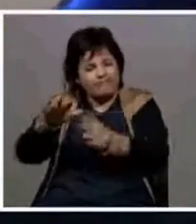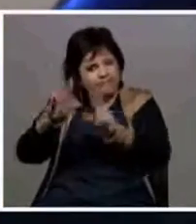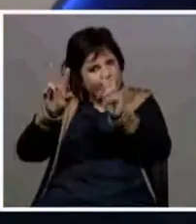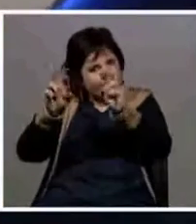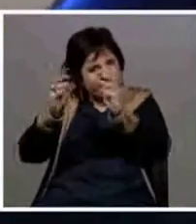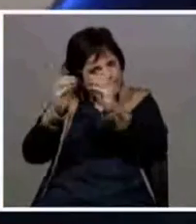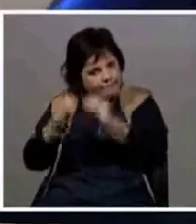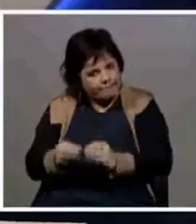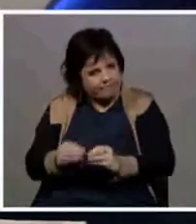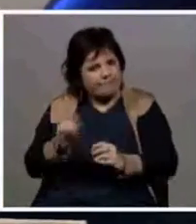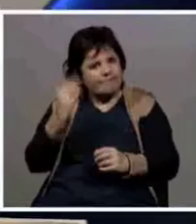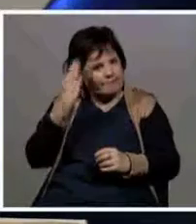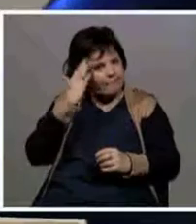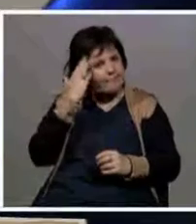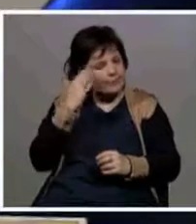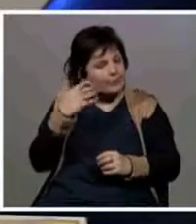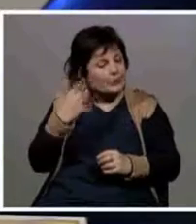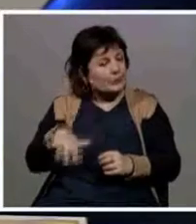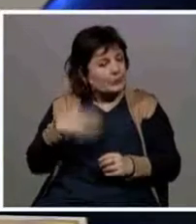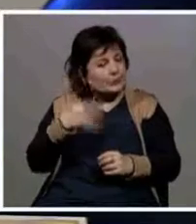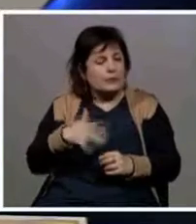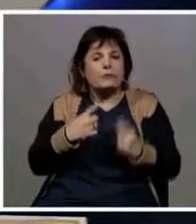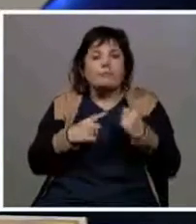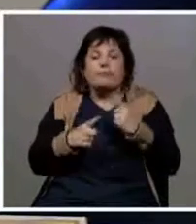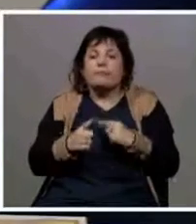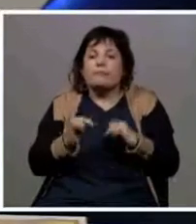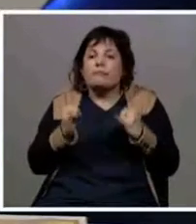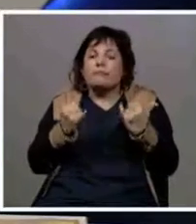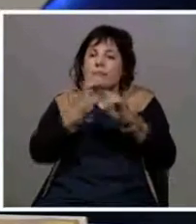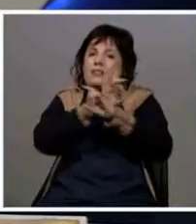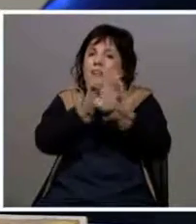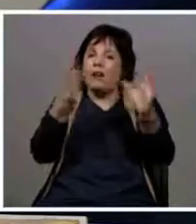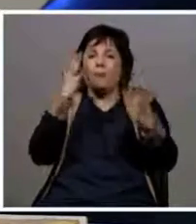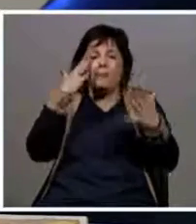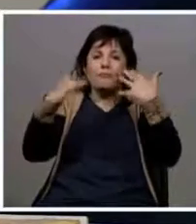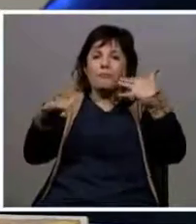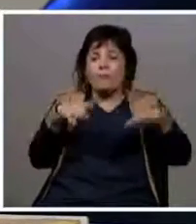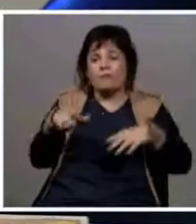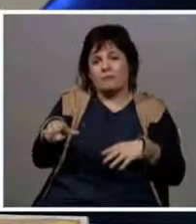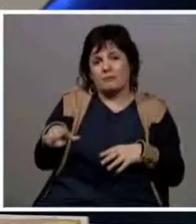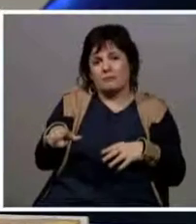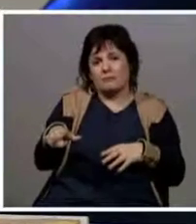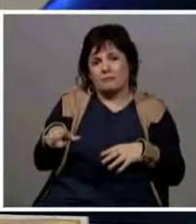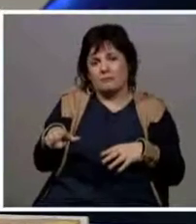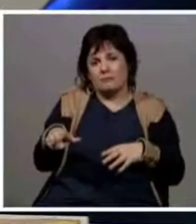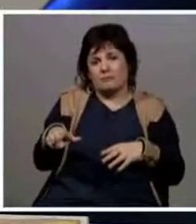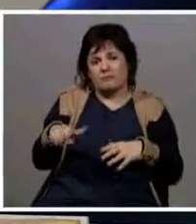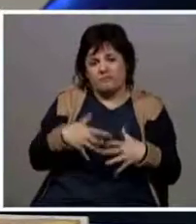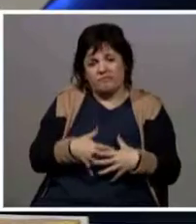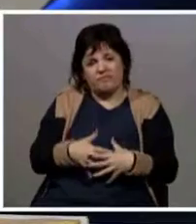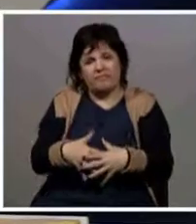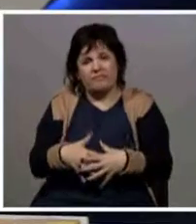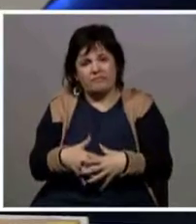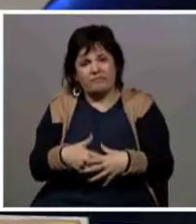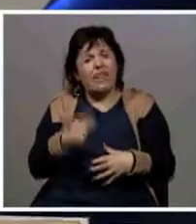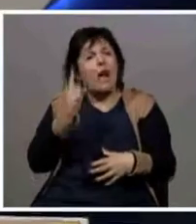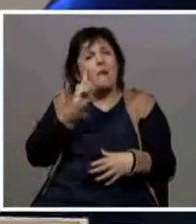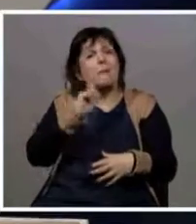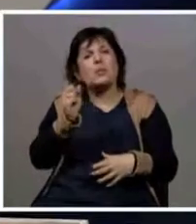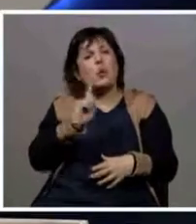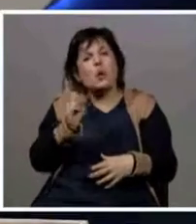sabemos que son complejos pero también hay que tener claro que estas adolescentes que se embarazan no intencionalmente